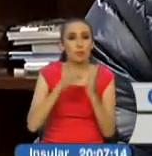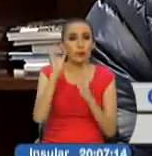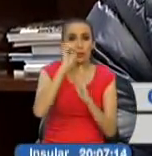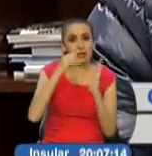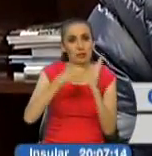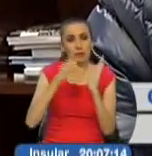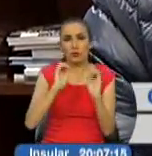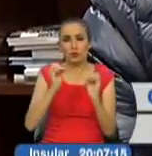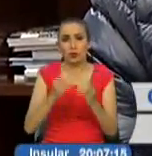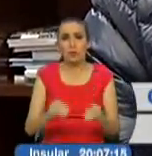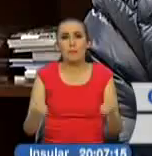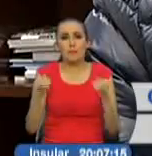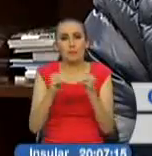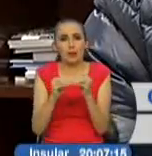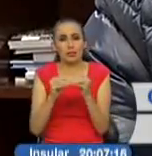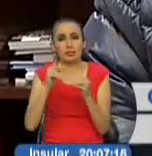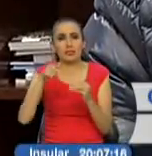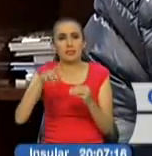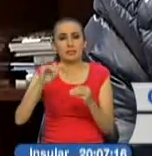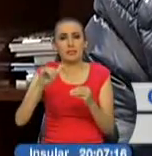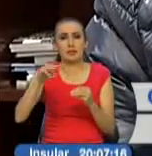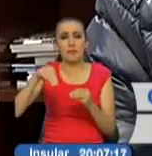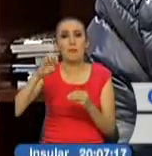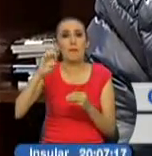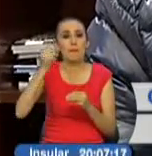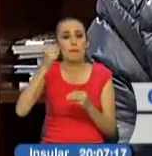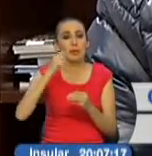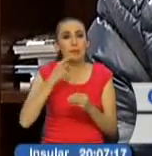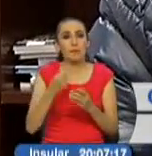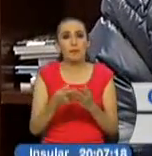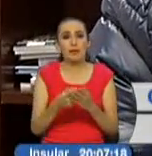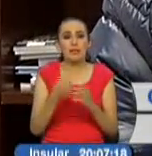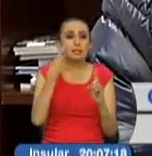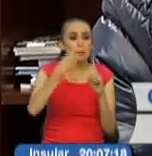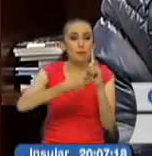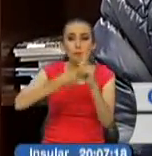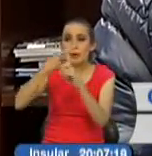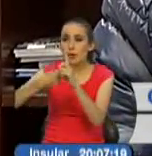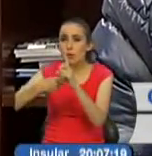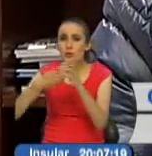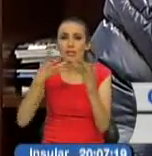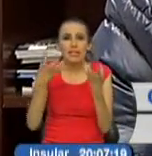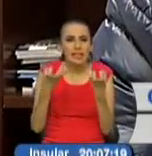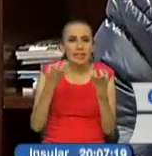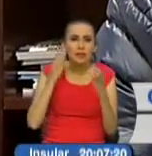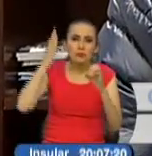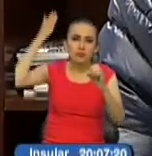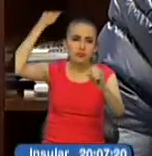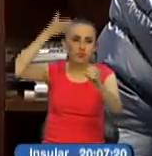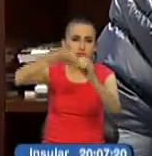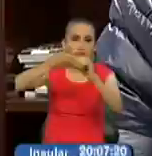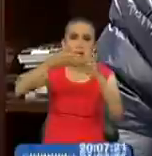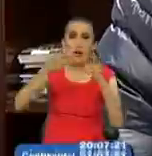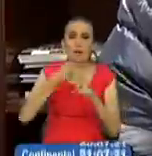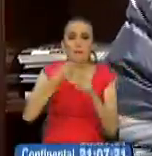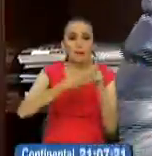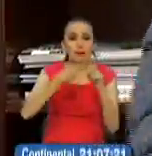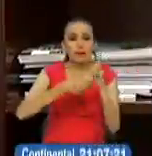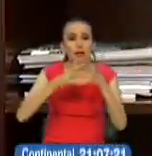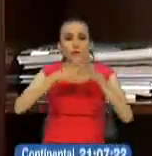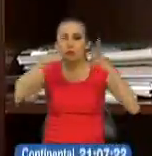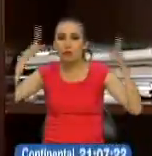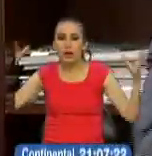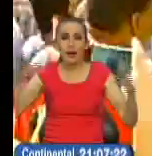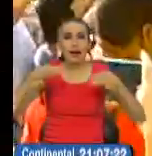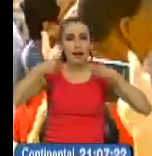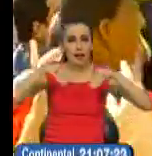mayor inclusión de las pymes en las cadenas de supermercados, en plantearnos cupos en estos grandes puntos